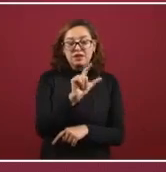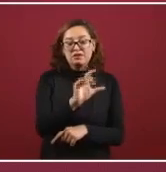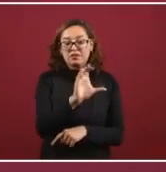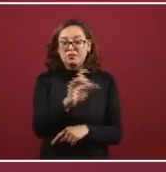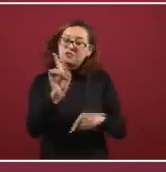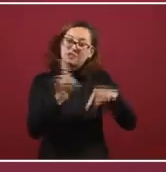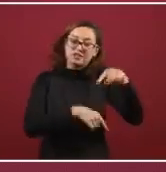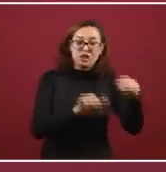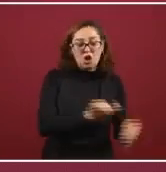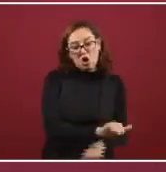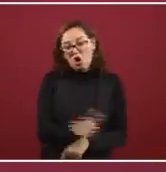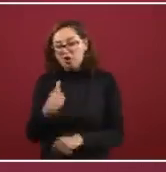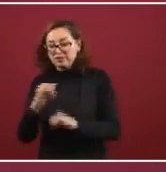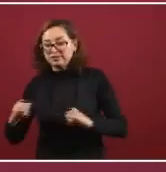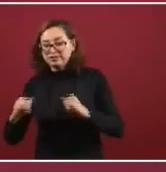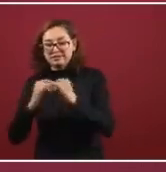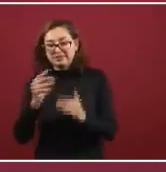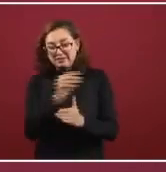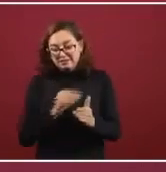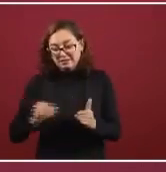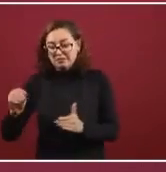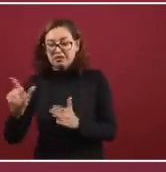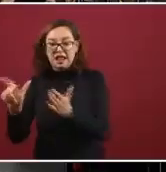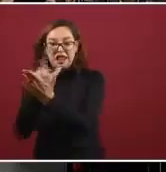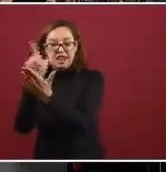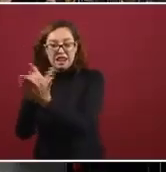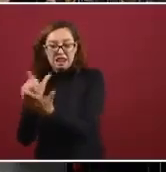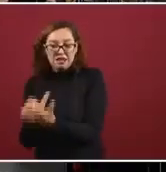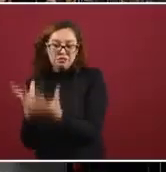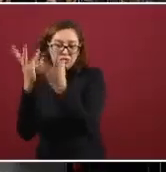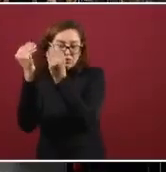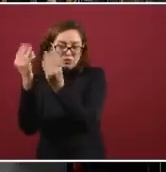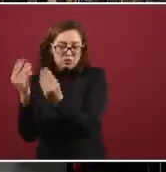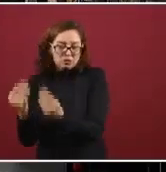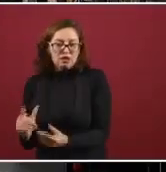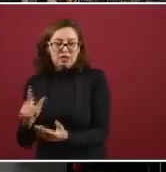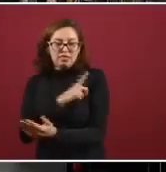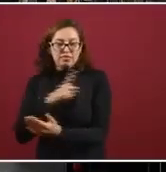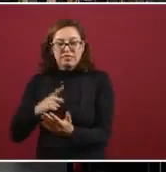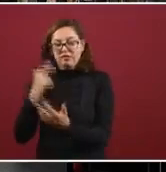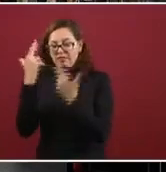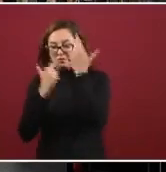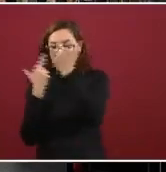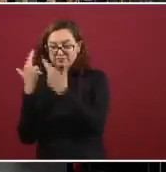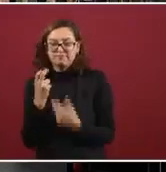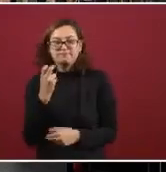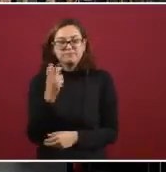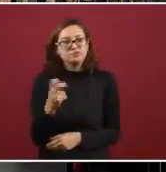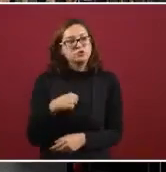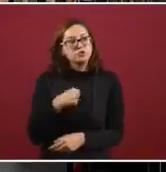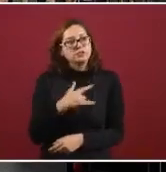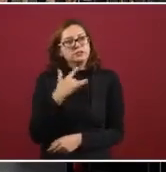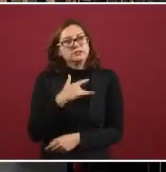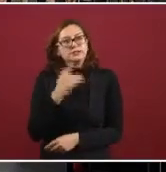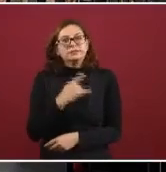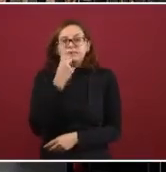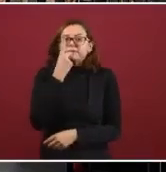orden. Posterior. Son muchas leyes las que hay que revisar. Entonces, sobre eso yo te diría